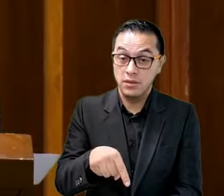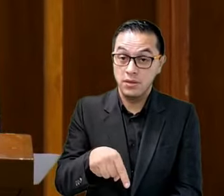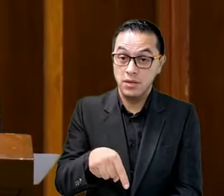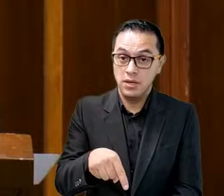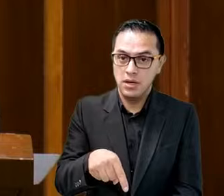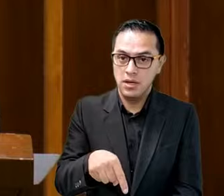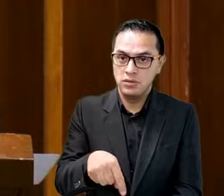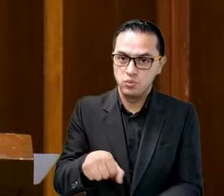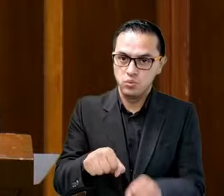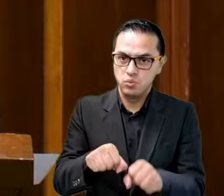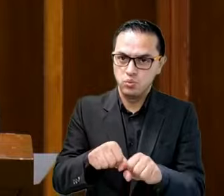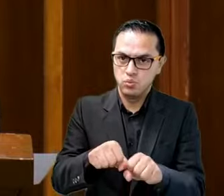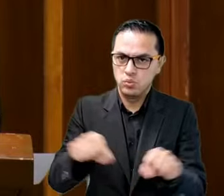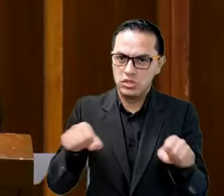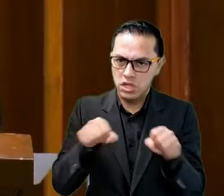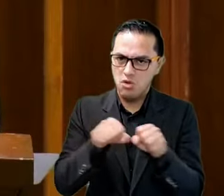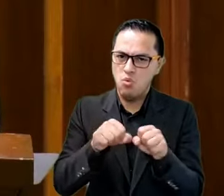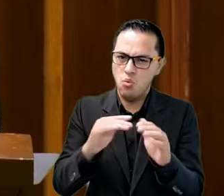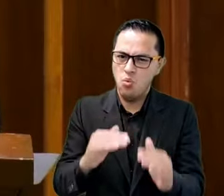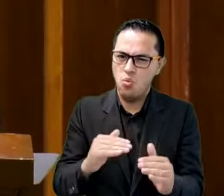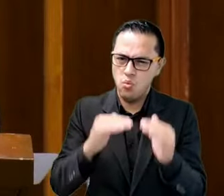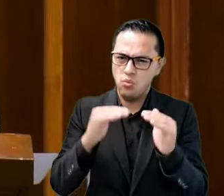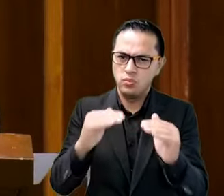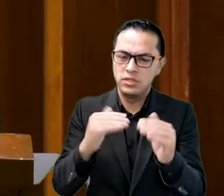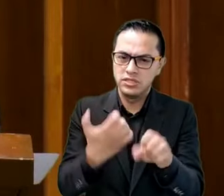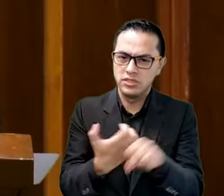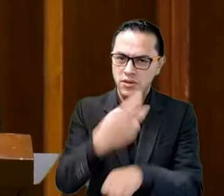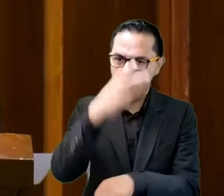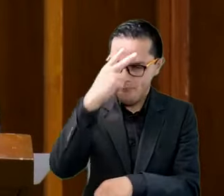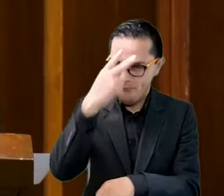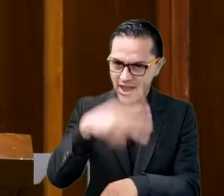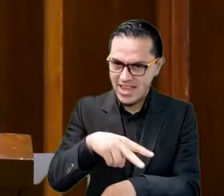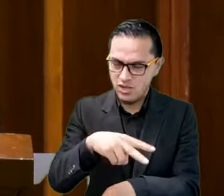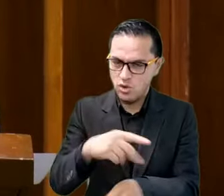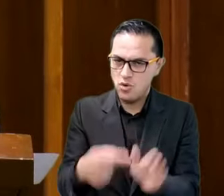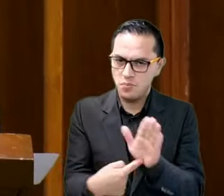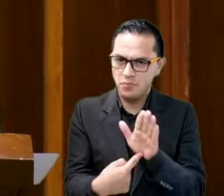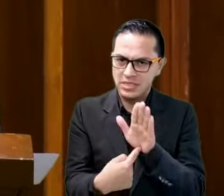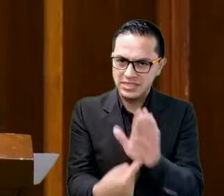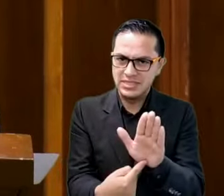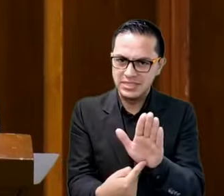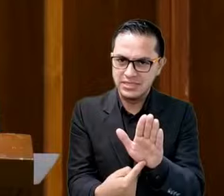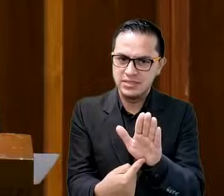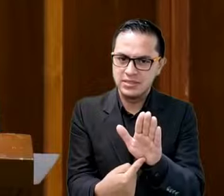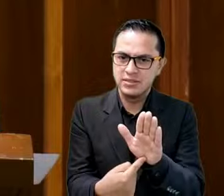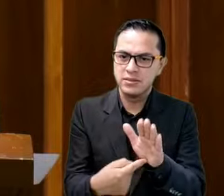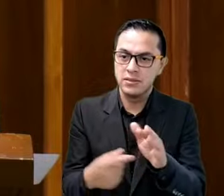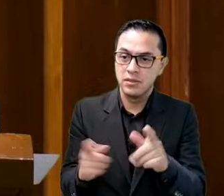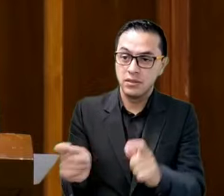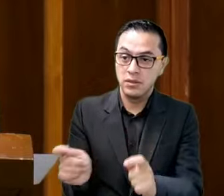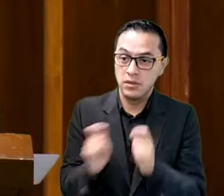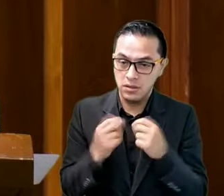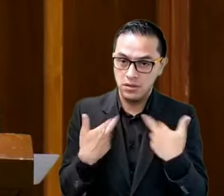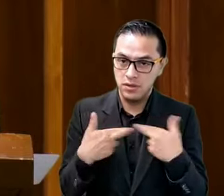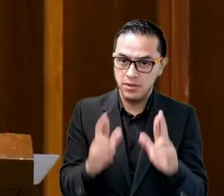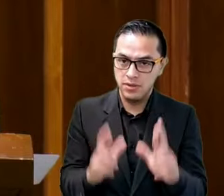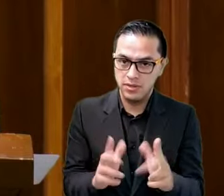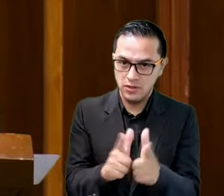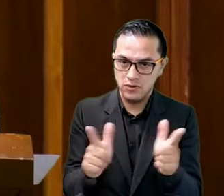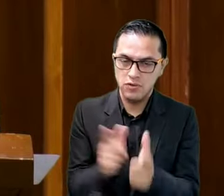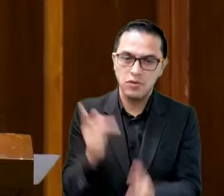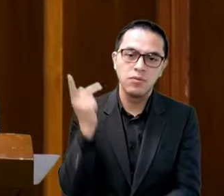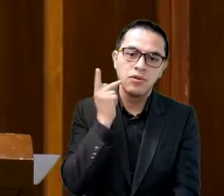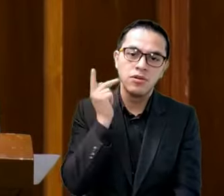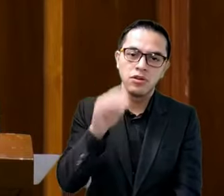Tribuna del Estado de México para presentar en representación del grupo parlamentario de